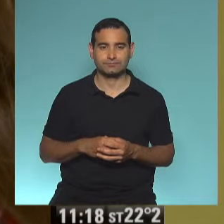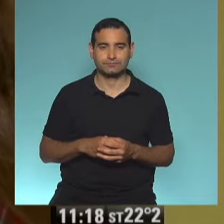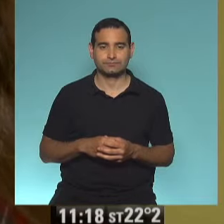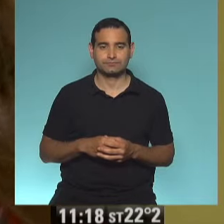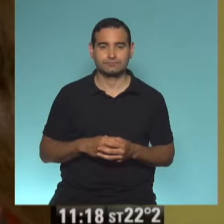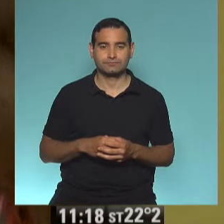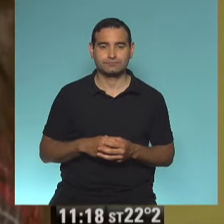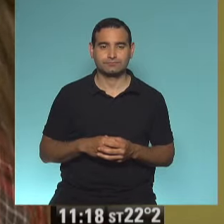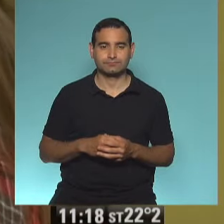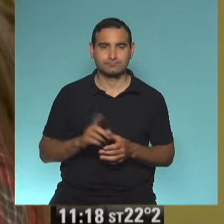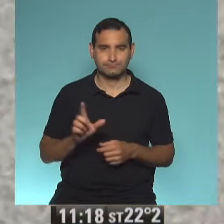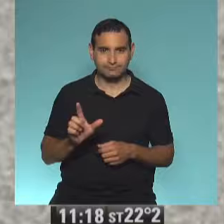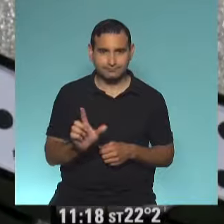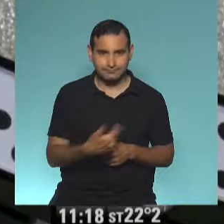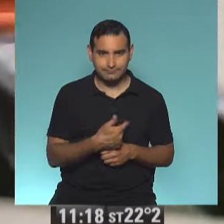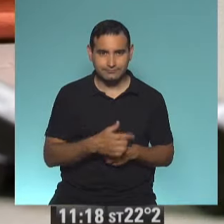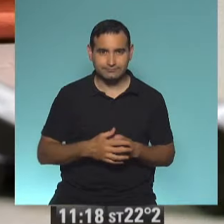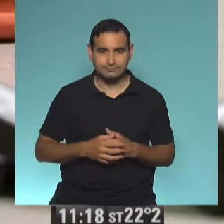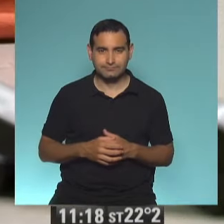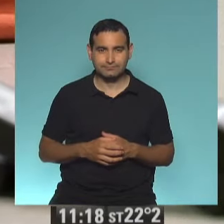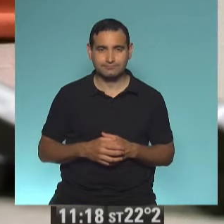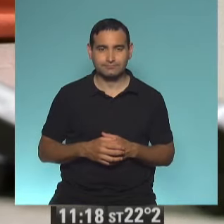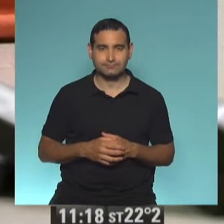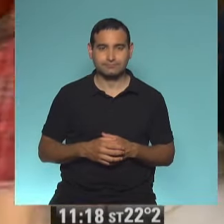No, no. No te lo puedo creer.